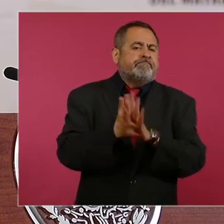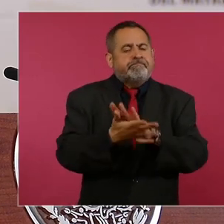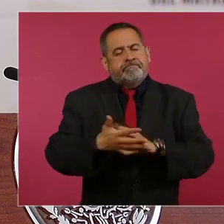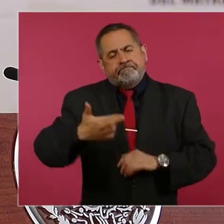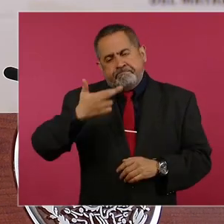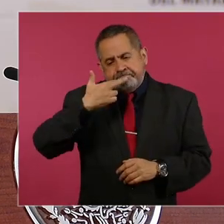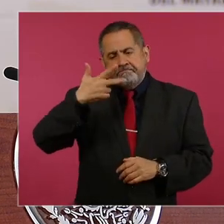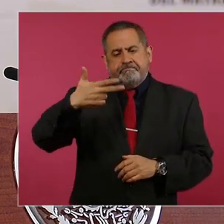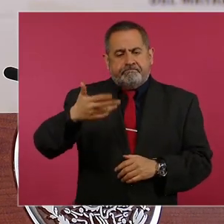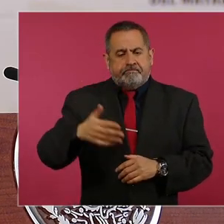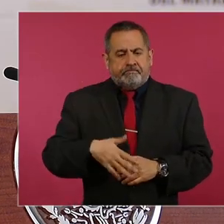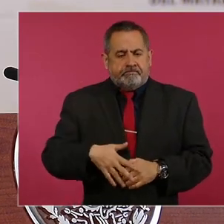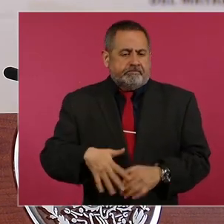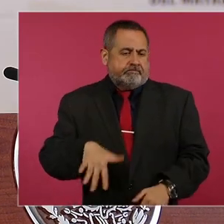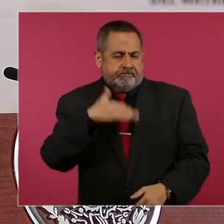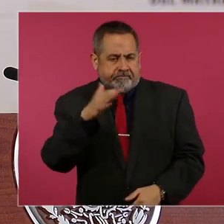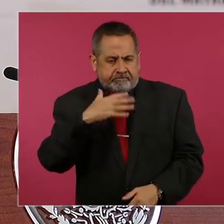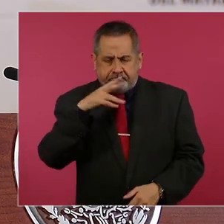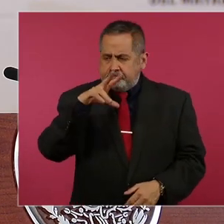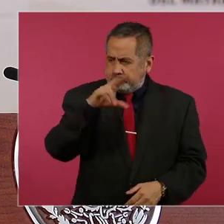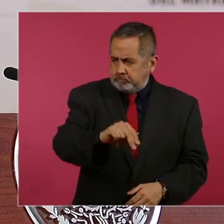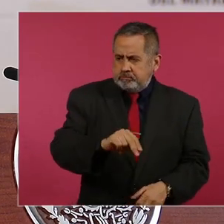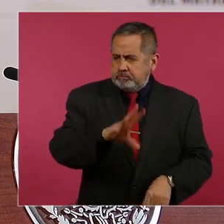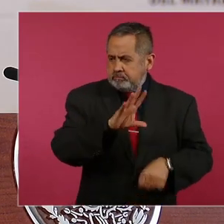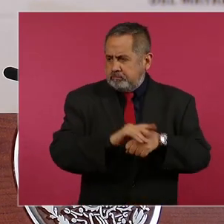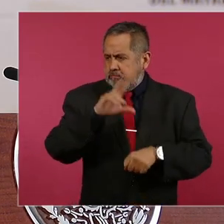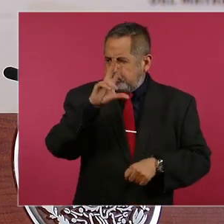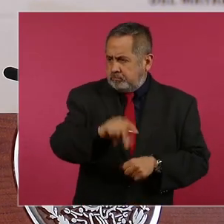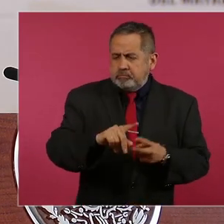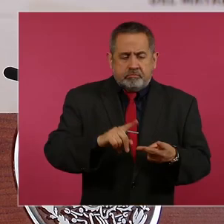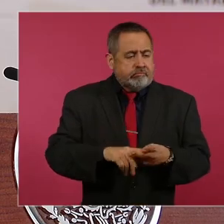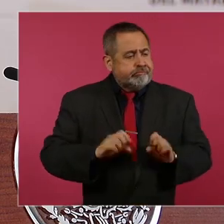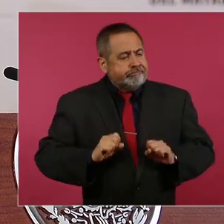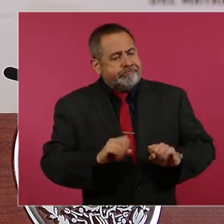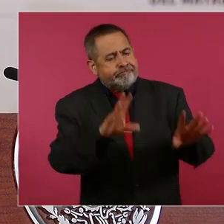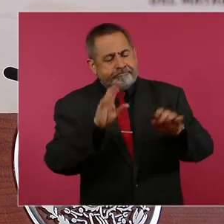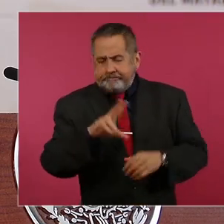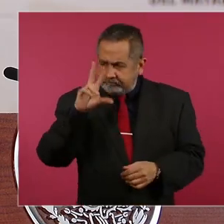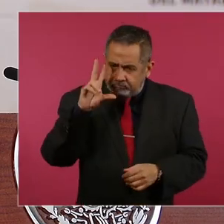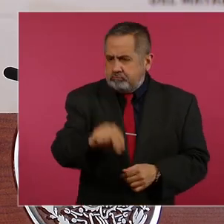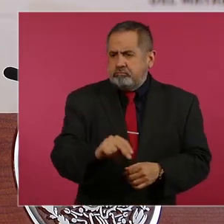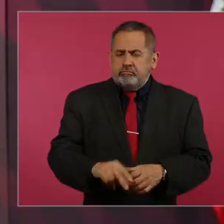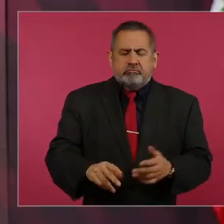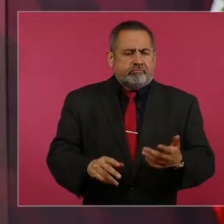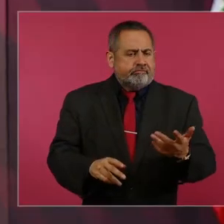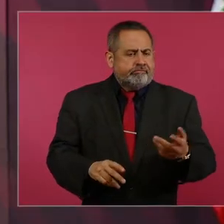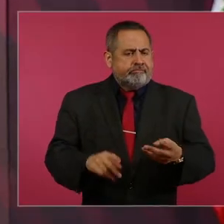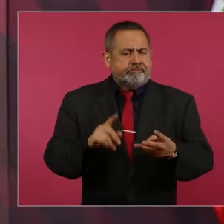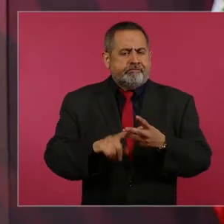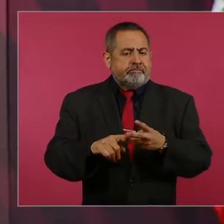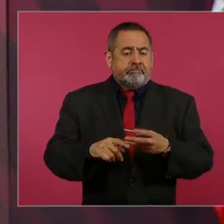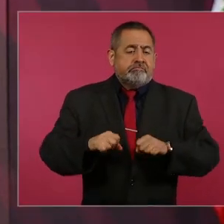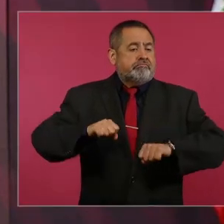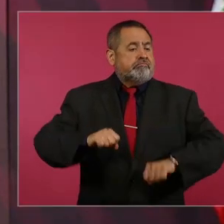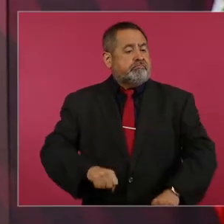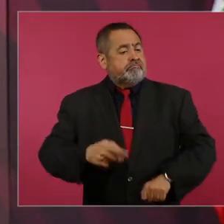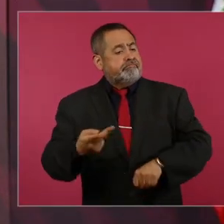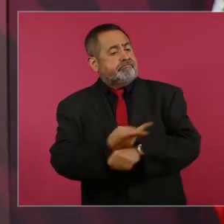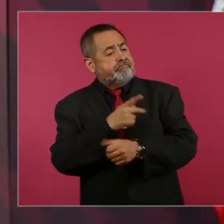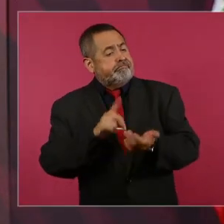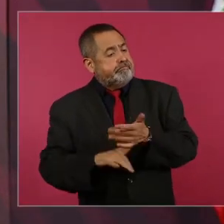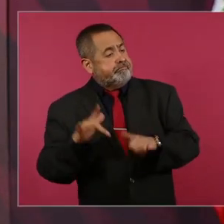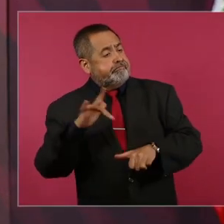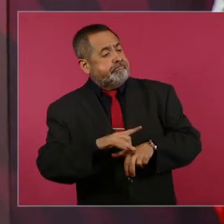no permitir la corrupción, no permitir la impunidad, no permitir los fueros, los privilegios